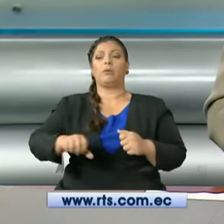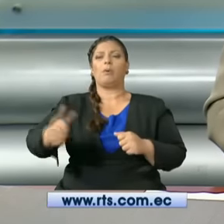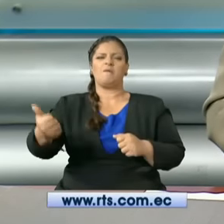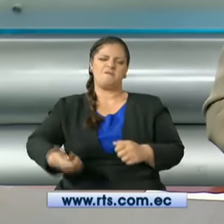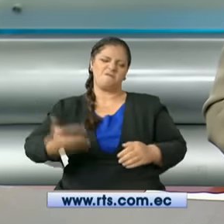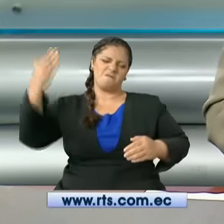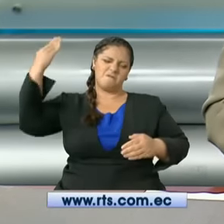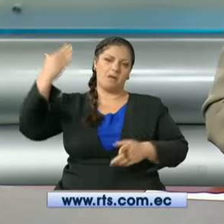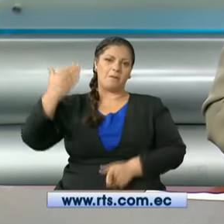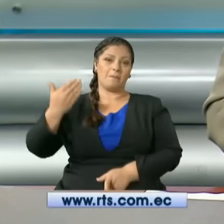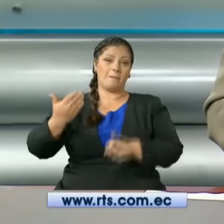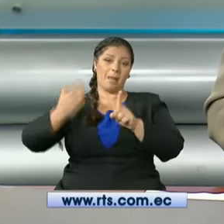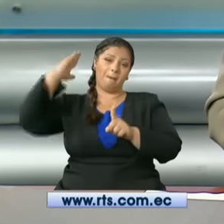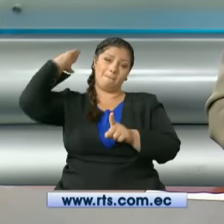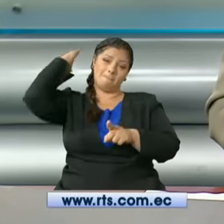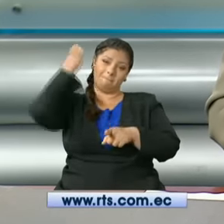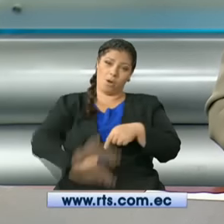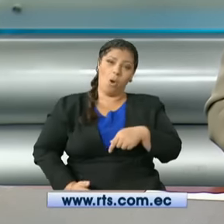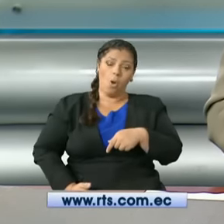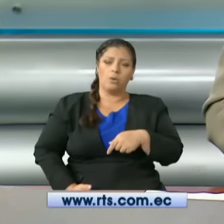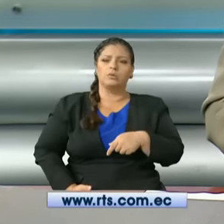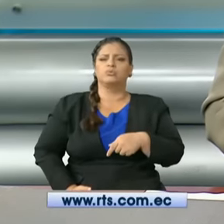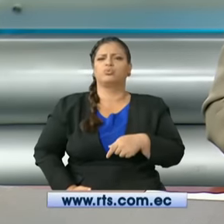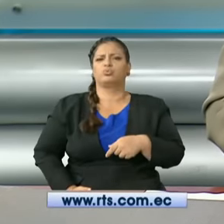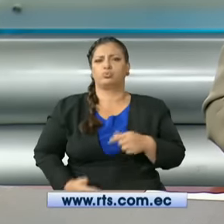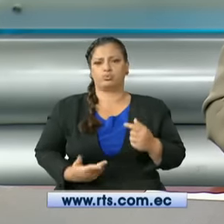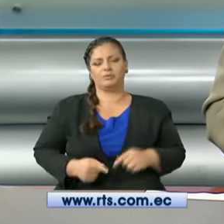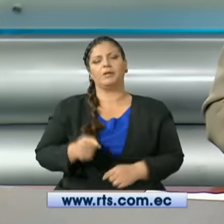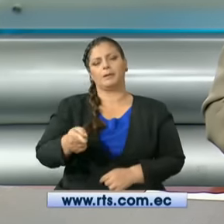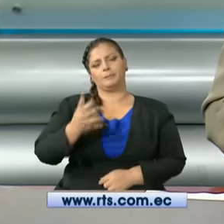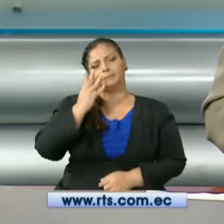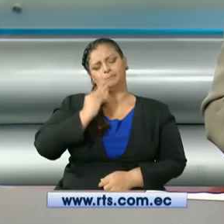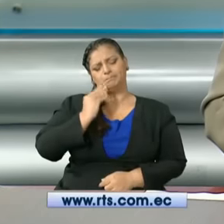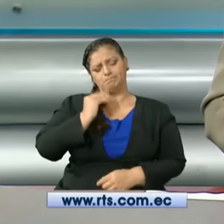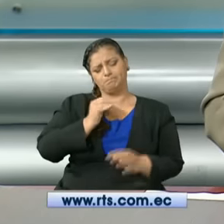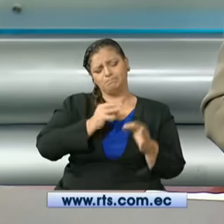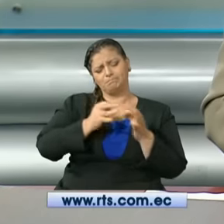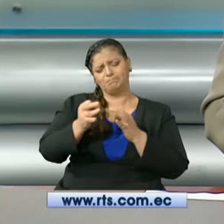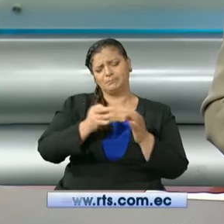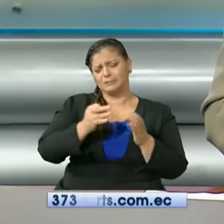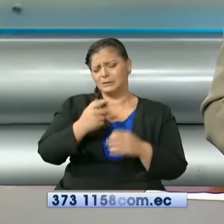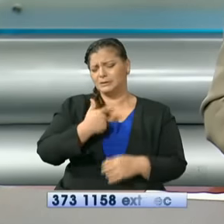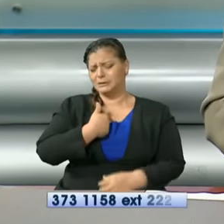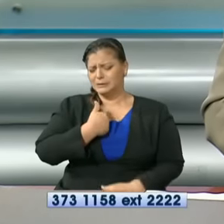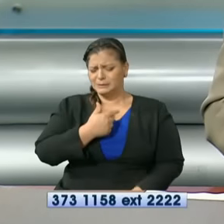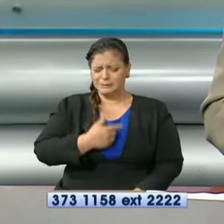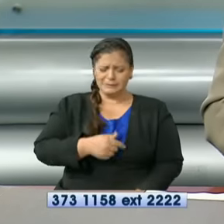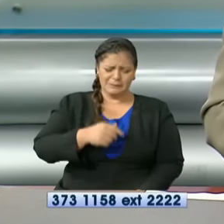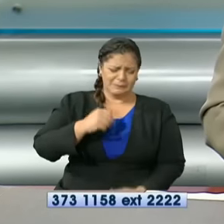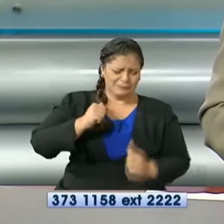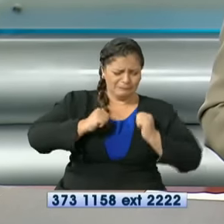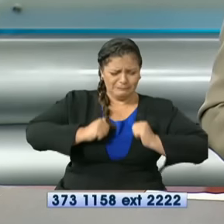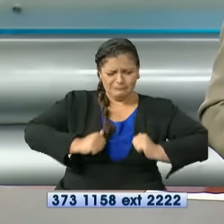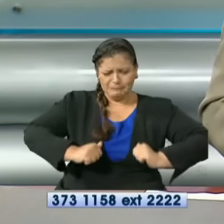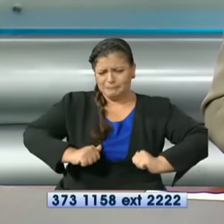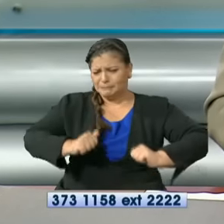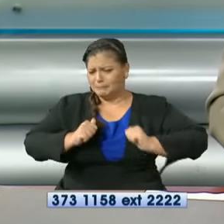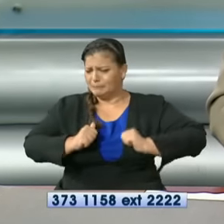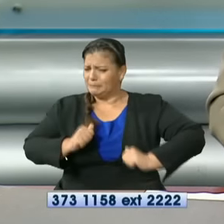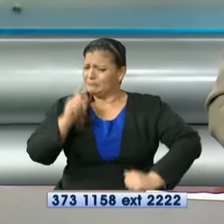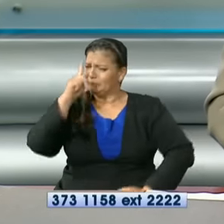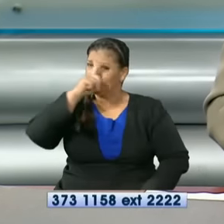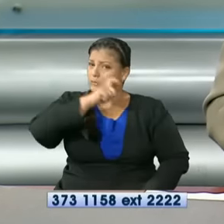que el proceso para su recuperación ha sido muy duro y se mantiene con terapia psicológica y